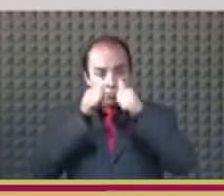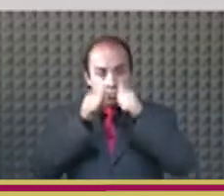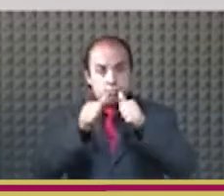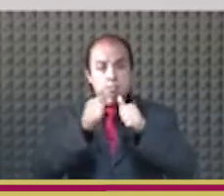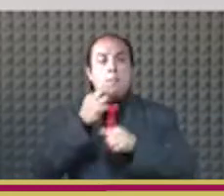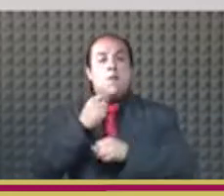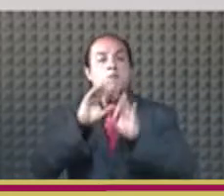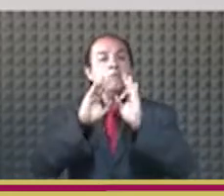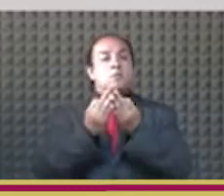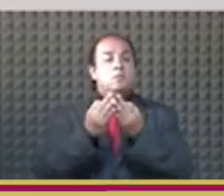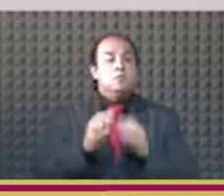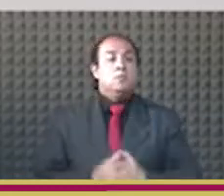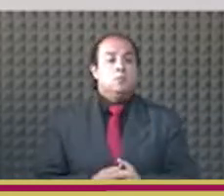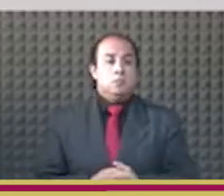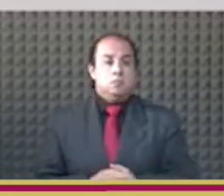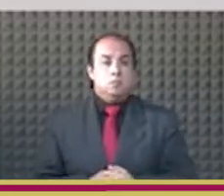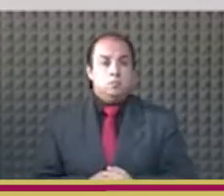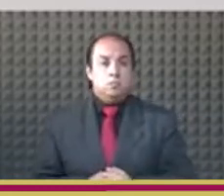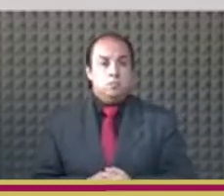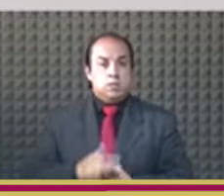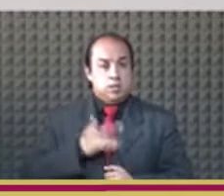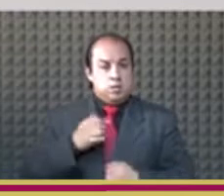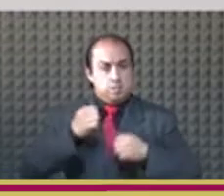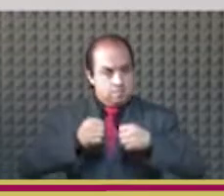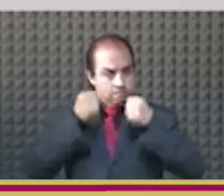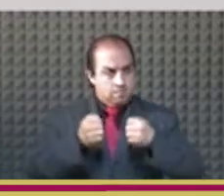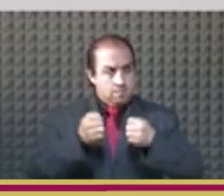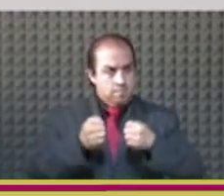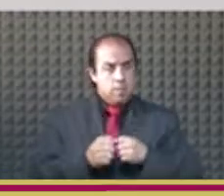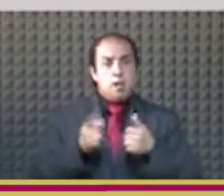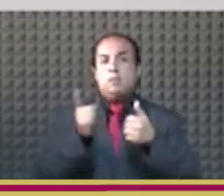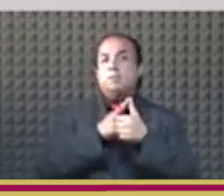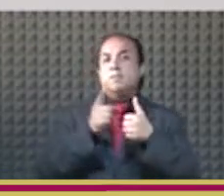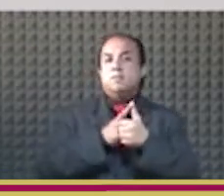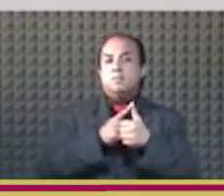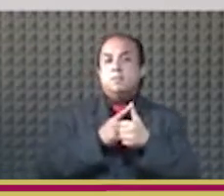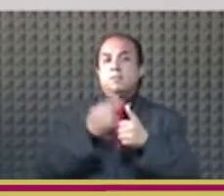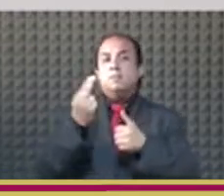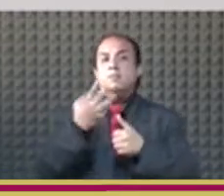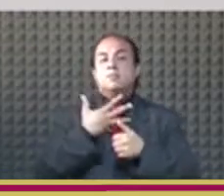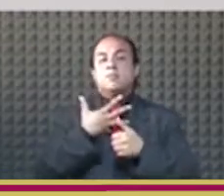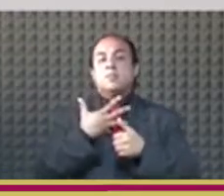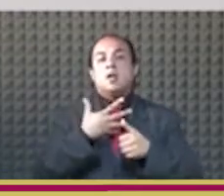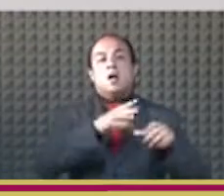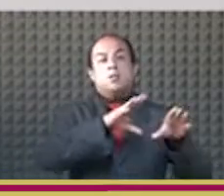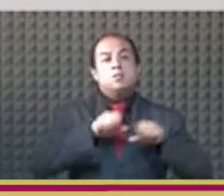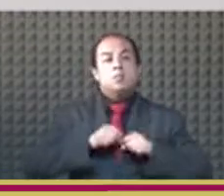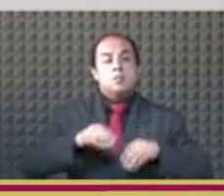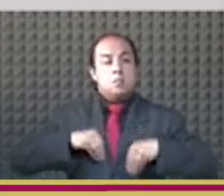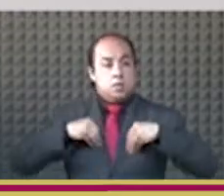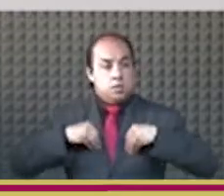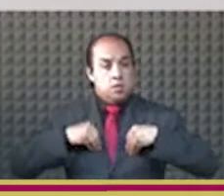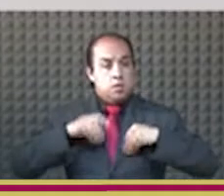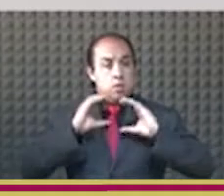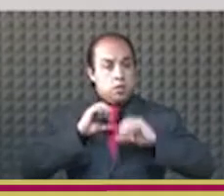de la mejor manera posible. Estamos convencidos de que la prioridad debe ser salvar vidas y cuidar de